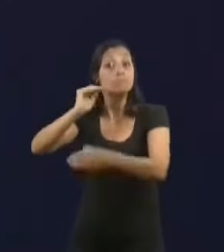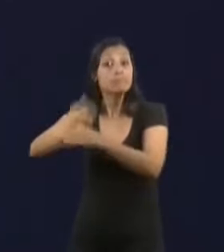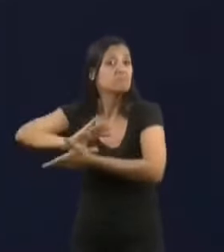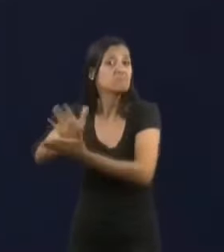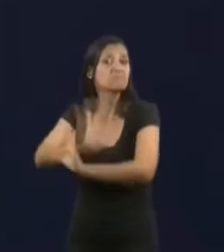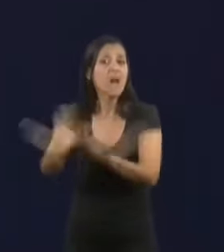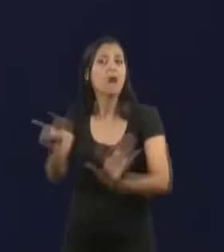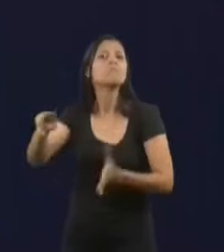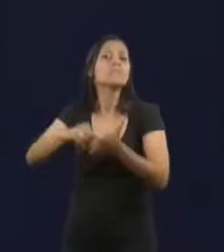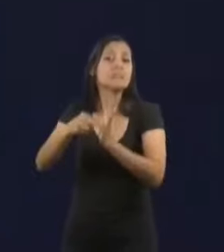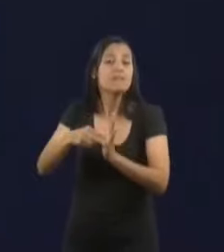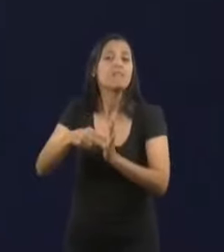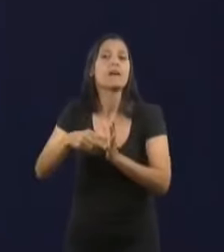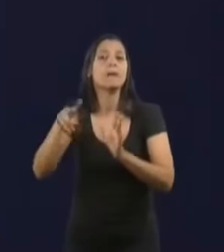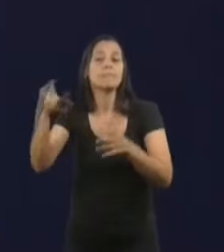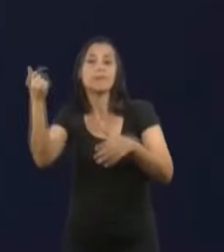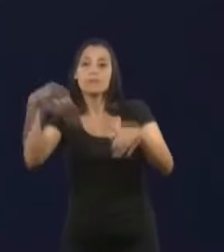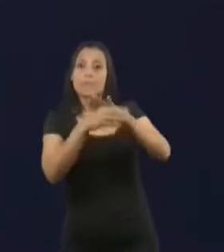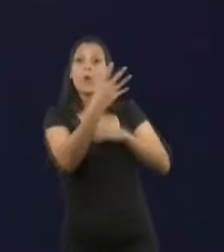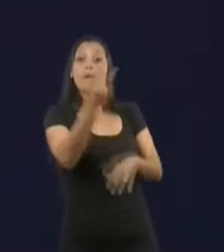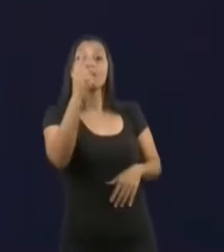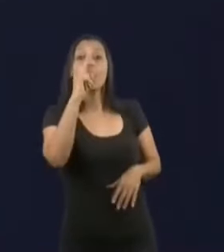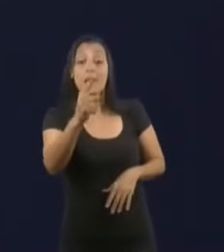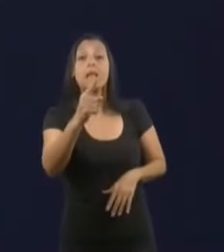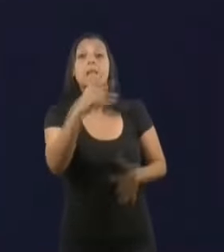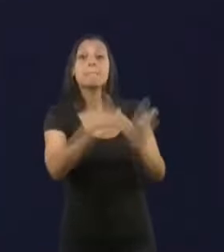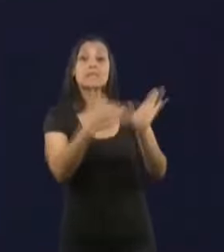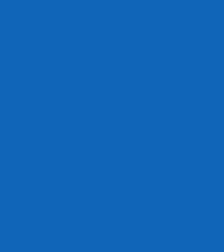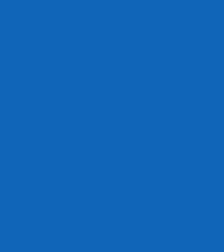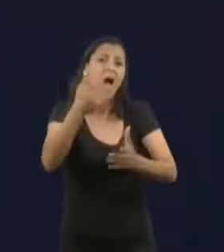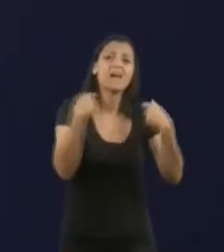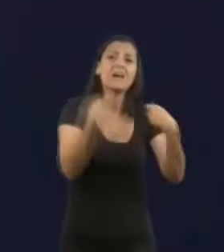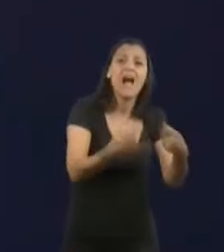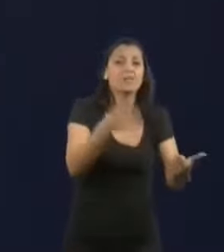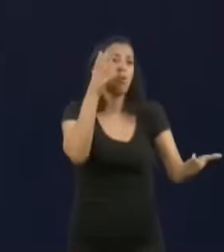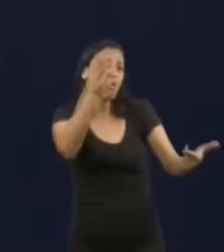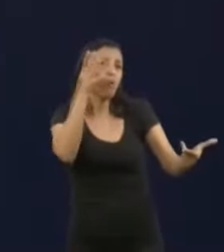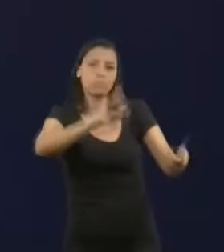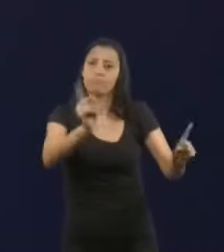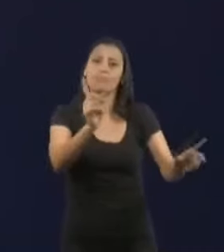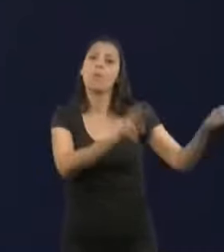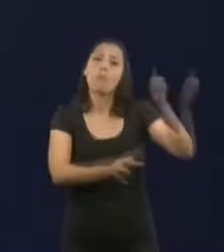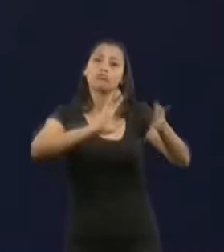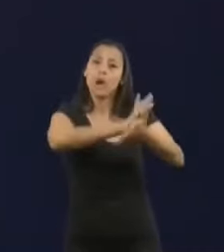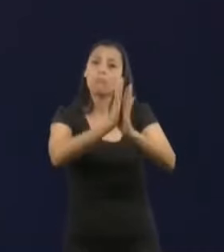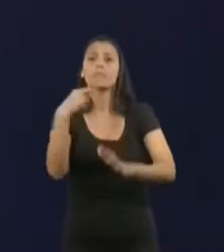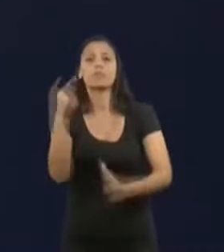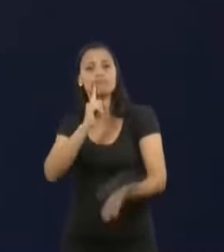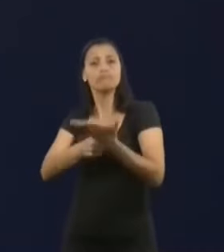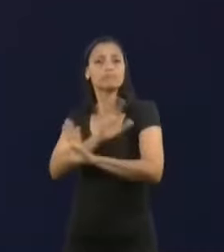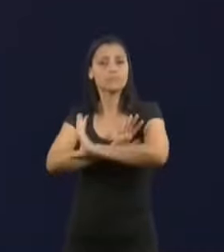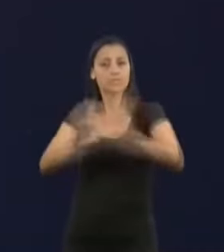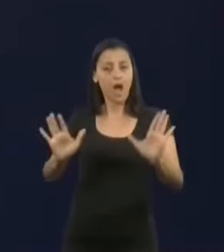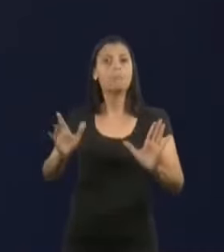significa un ahorro de 42,000 millones de pesos anuales para el Estado hemos tomado la determinación y Hemos